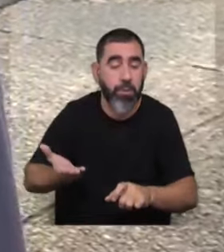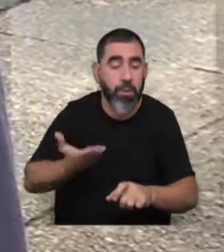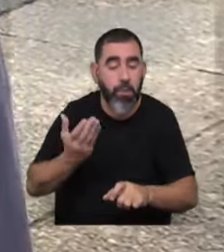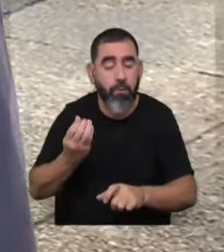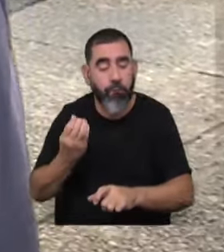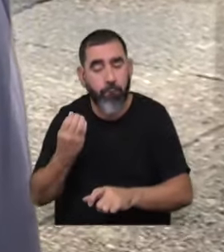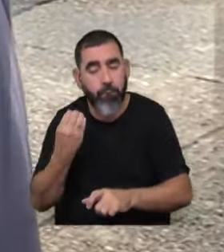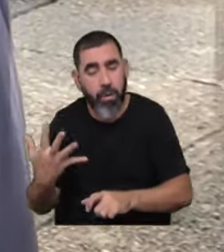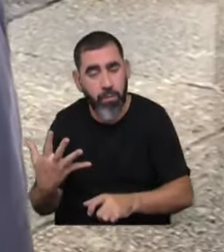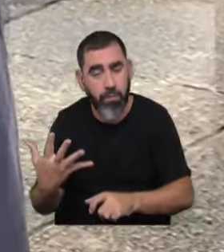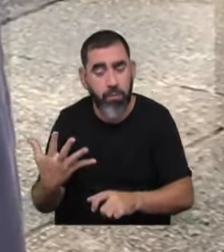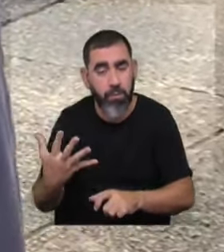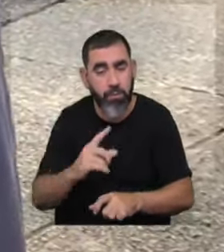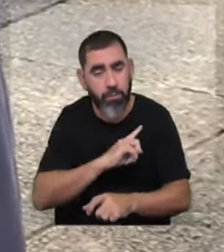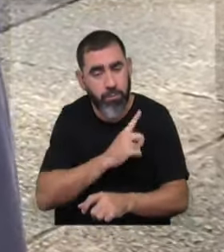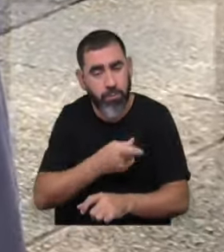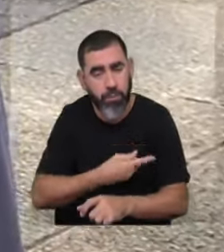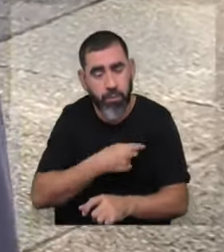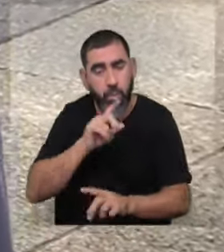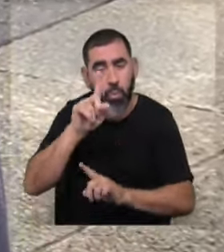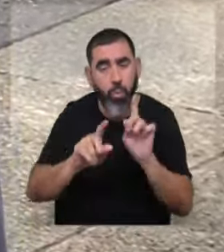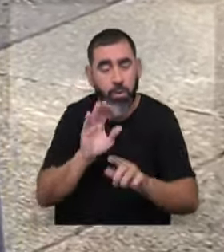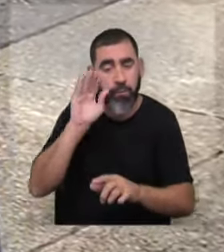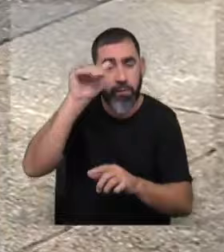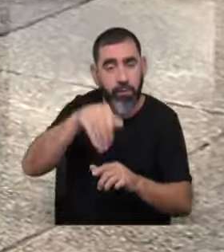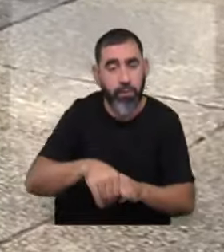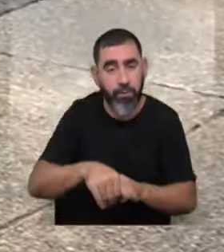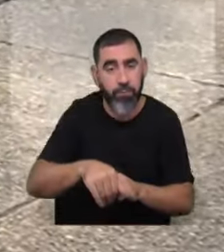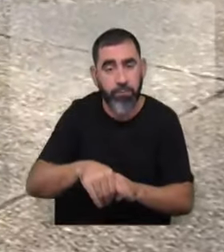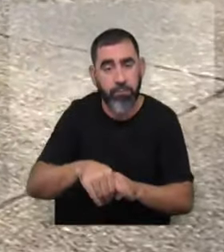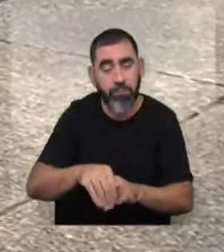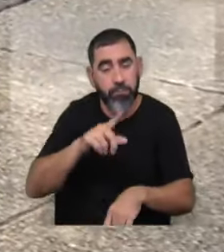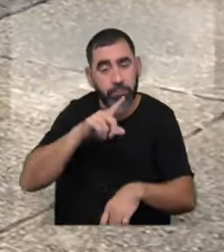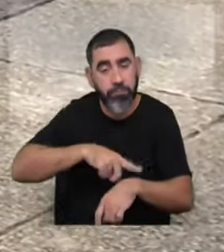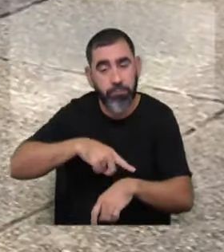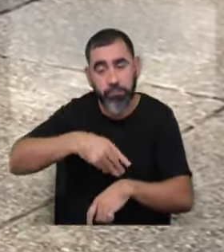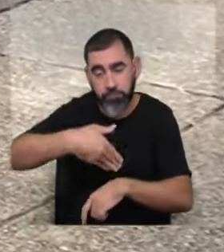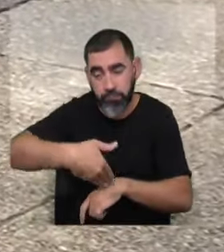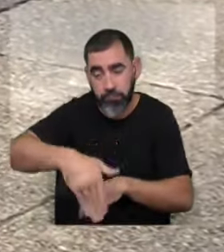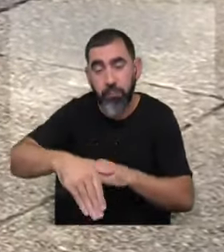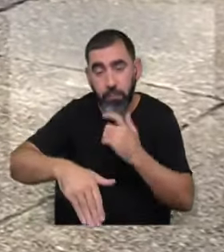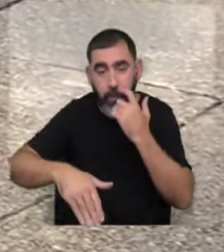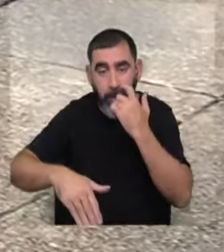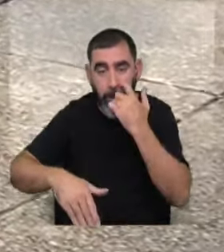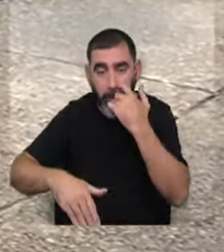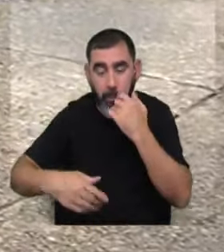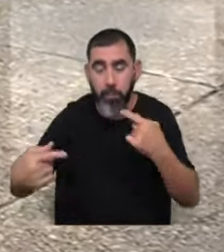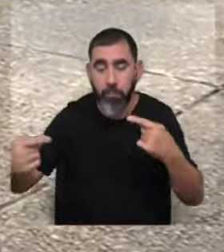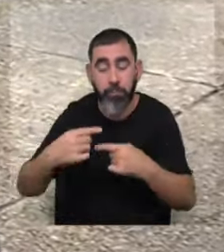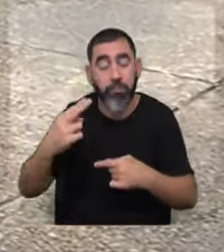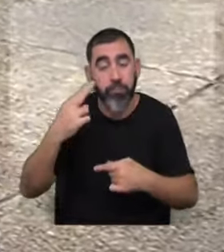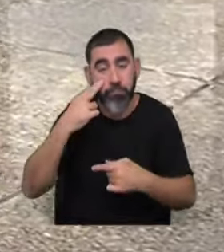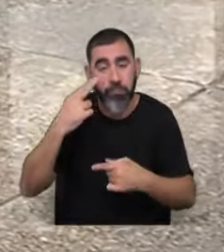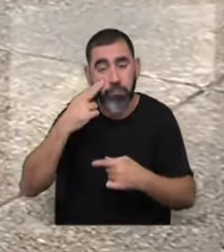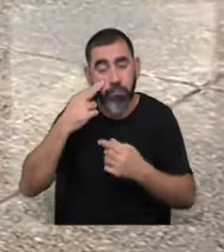valiente, de la UDELAR, que están dando su tiempo para ir contra el flagelo